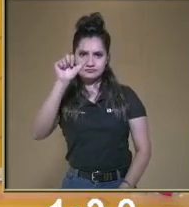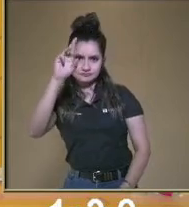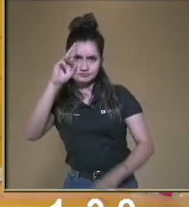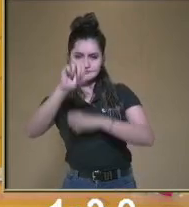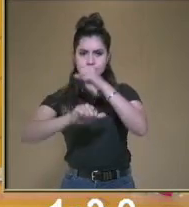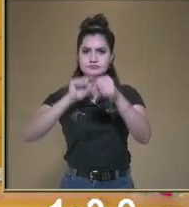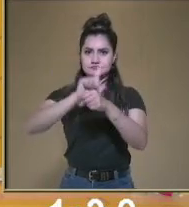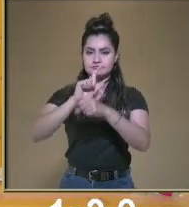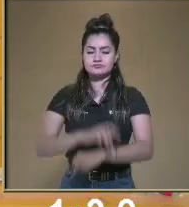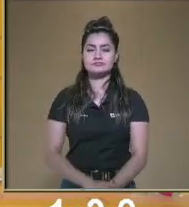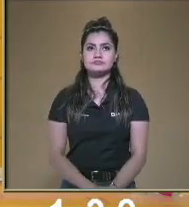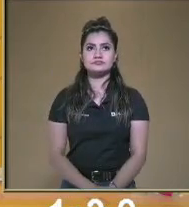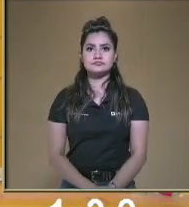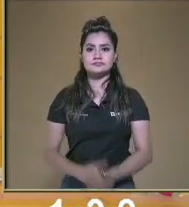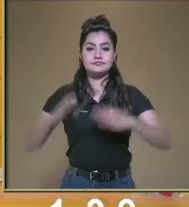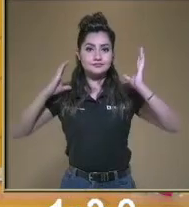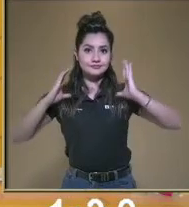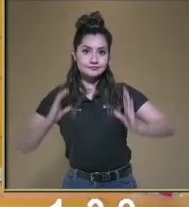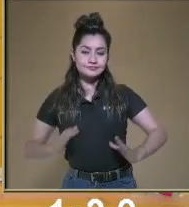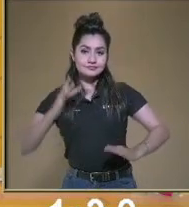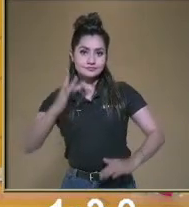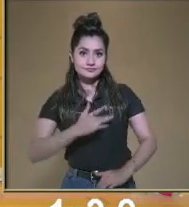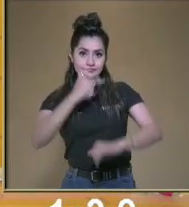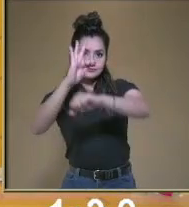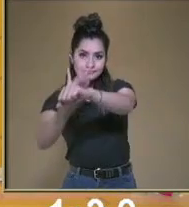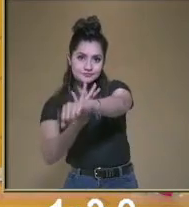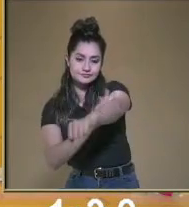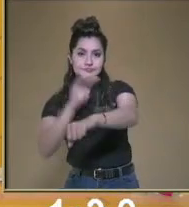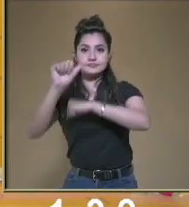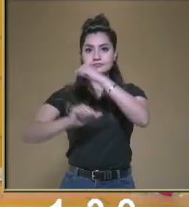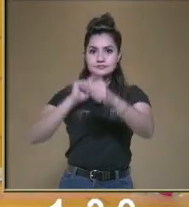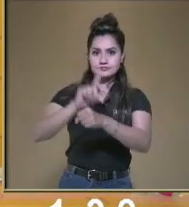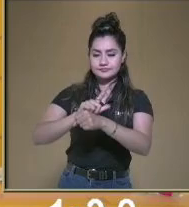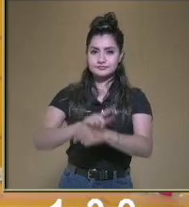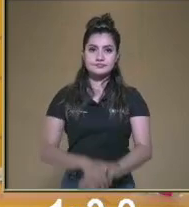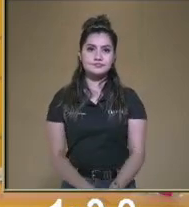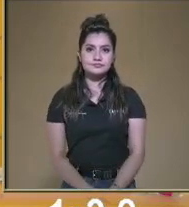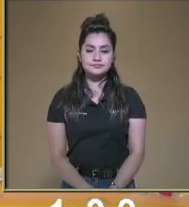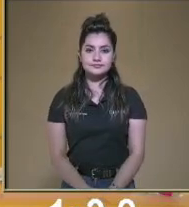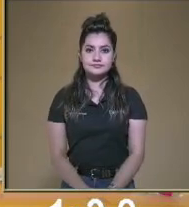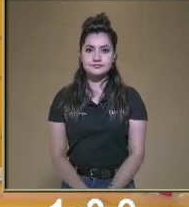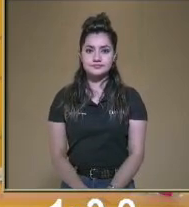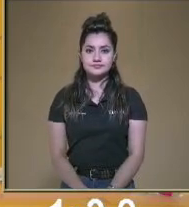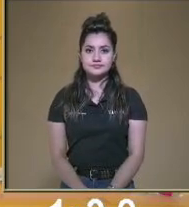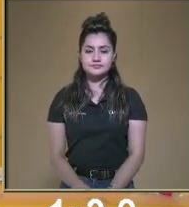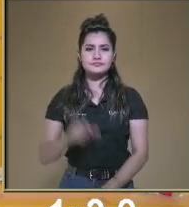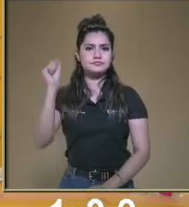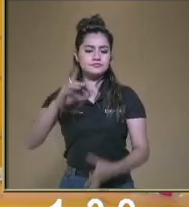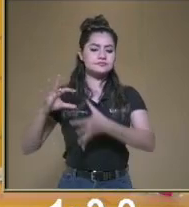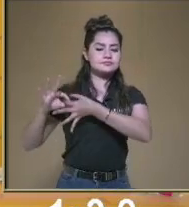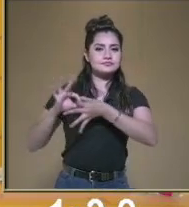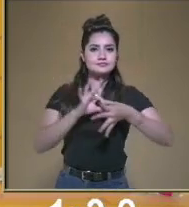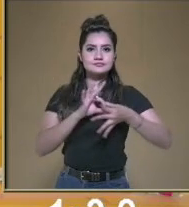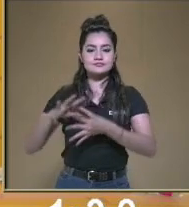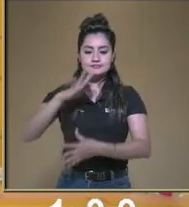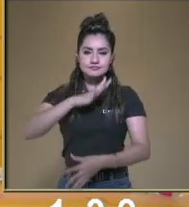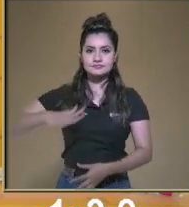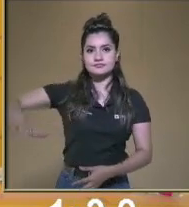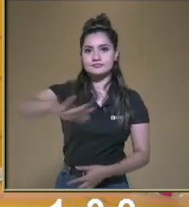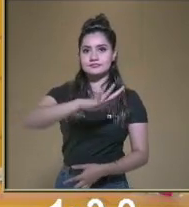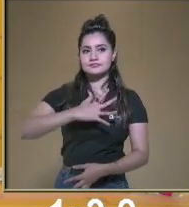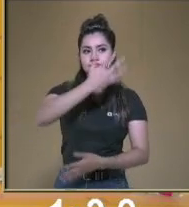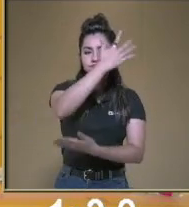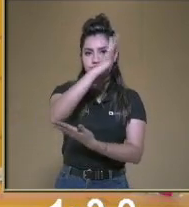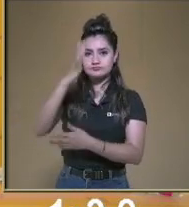estado físico y emocional de nuestras mascotas o de algún animal y su relación con el ambiente y el lugar